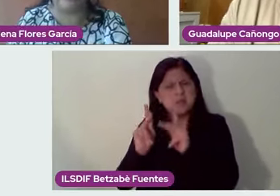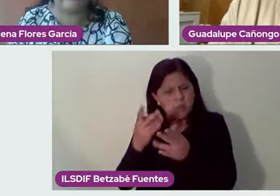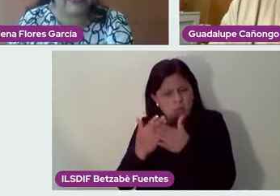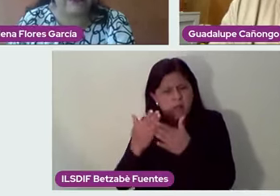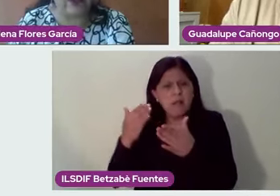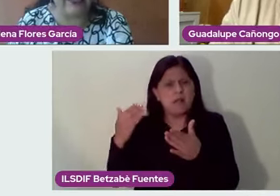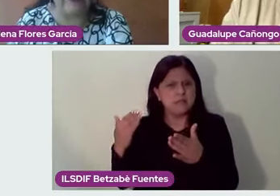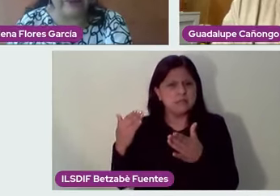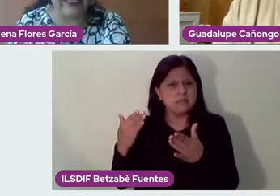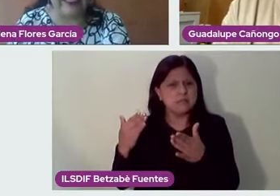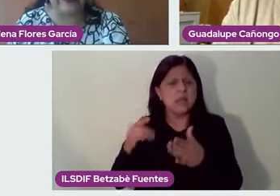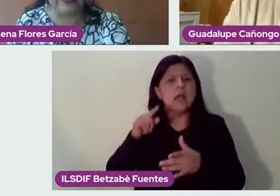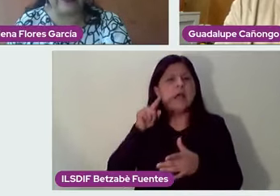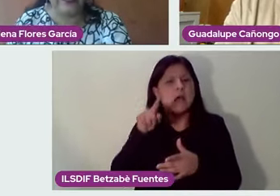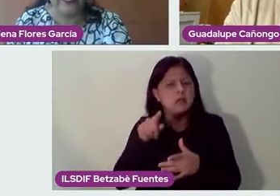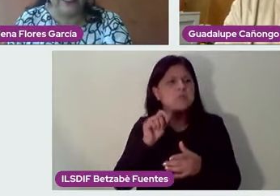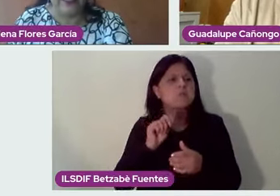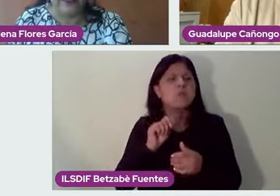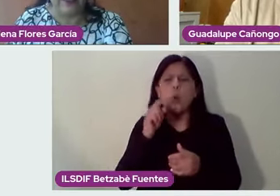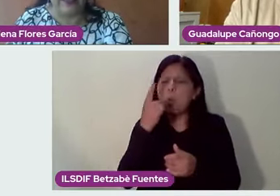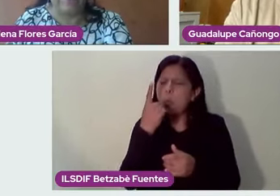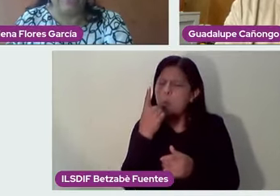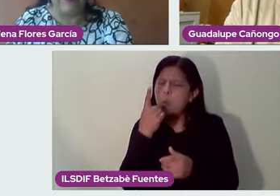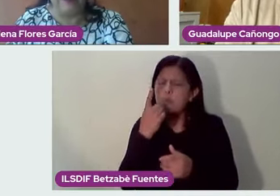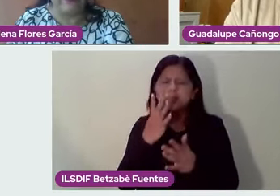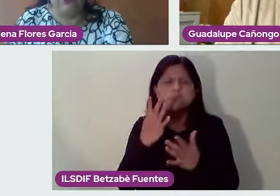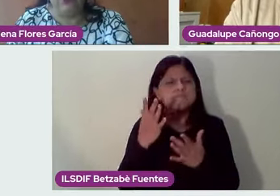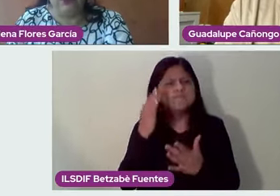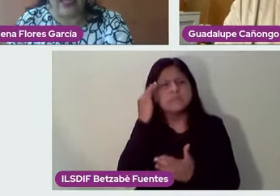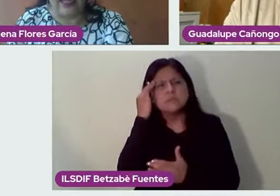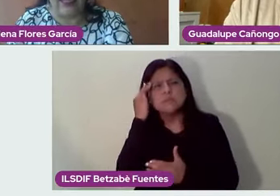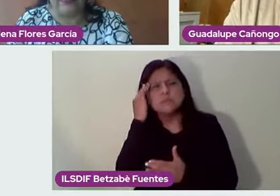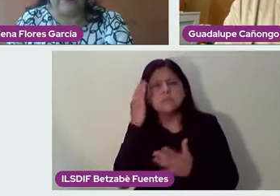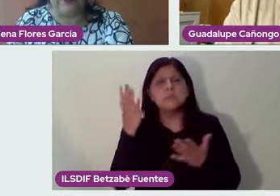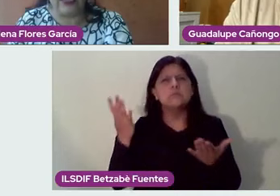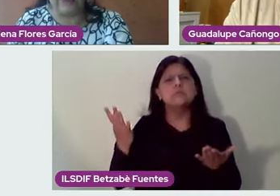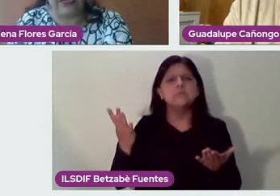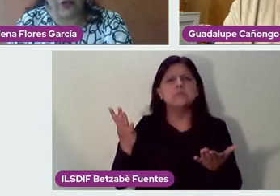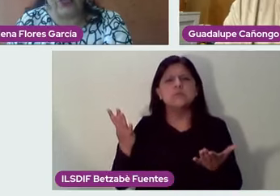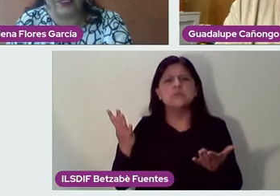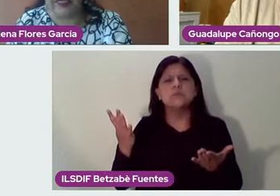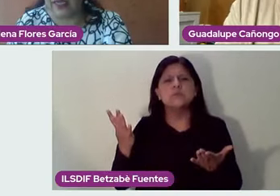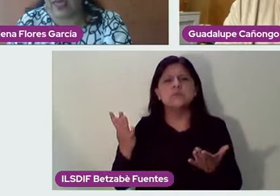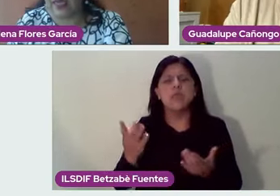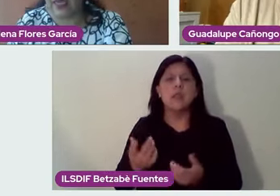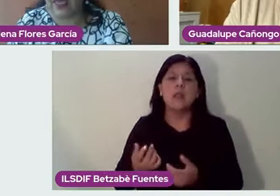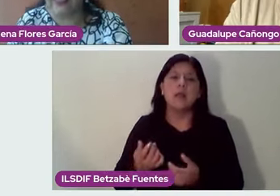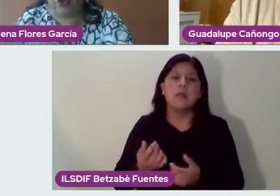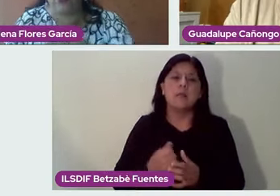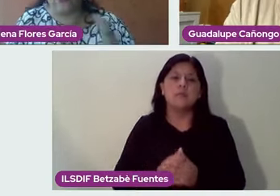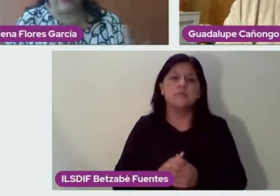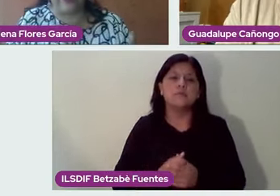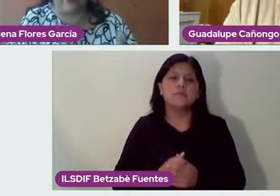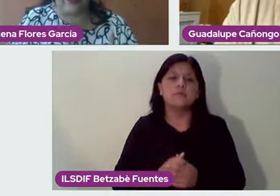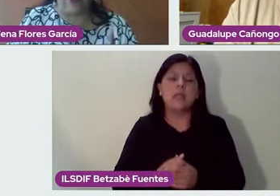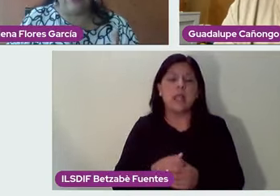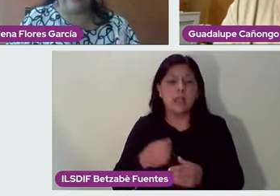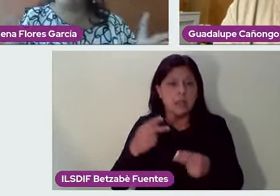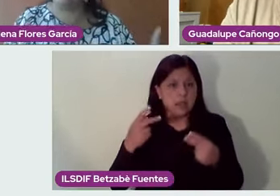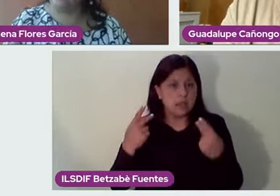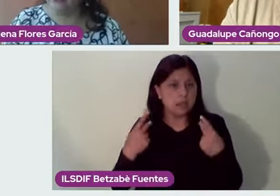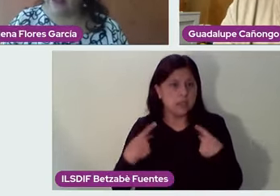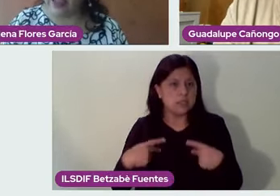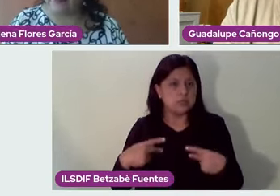los pendientes o grandes pendientes es, metimos a las personas mayores y yo creo que a